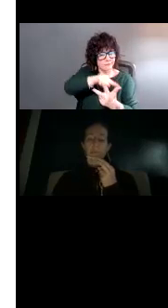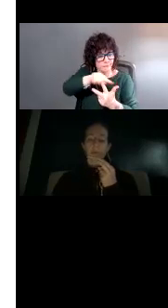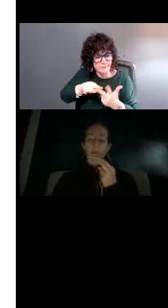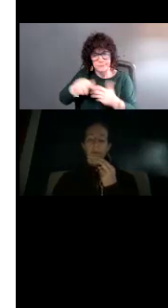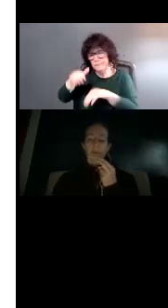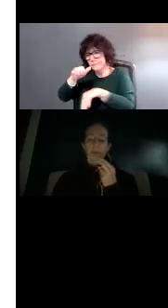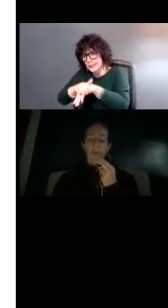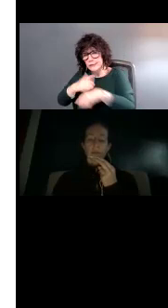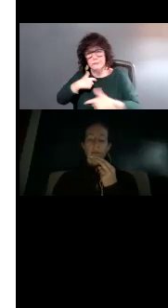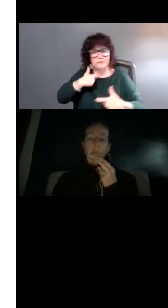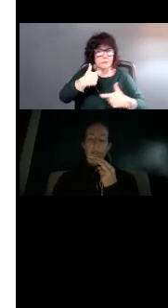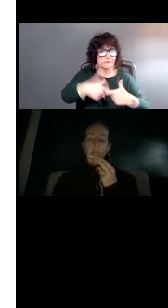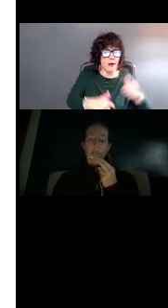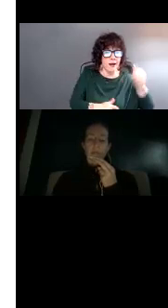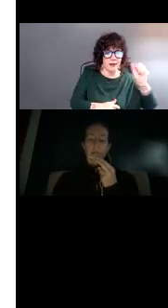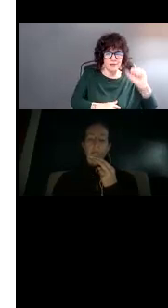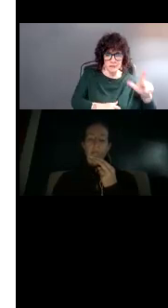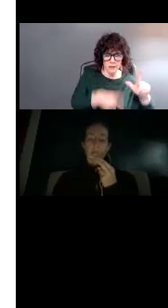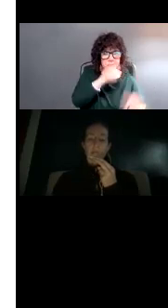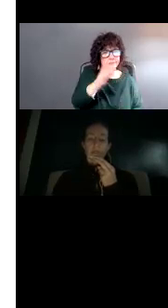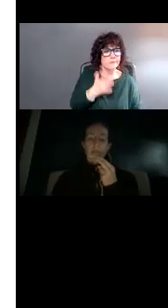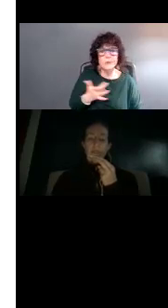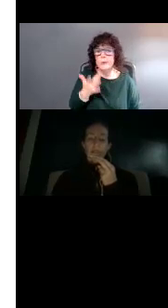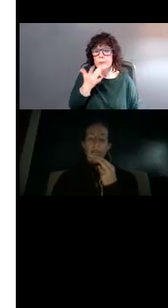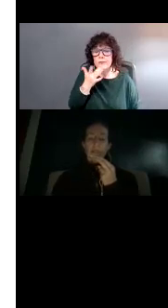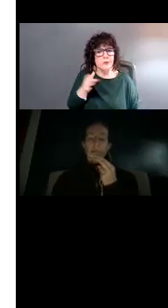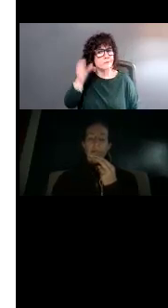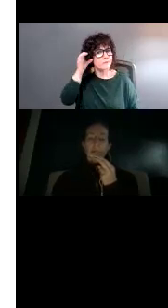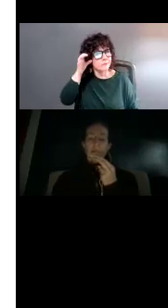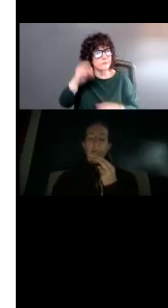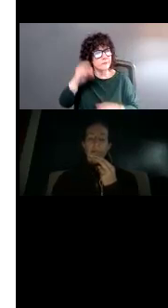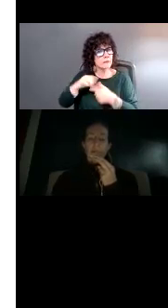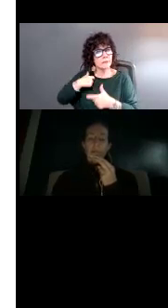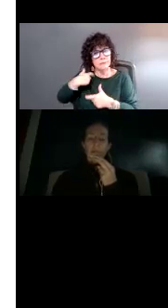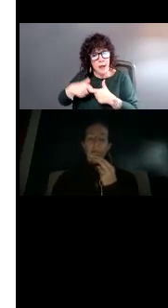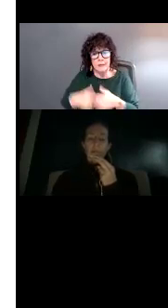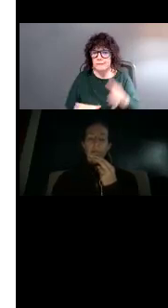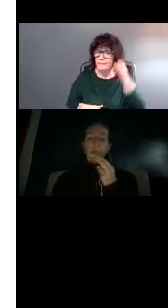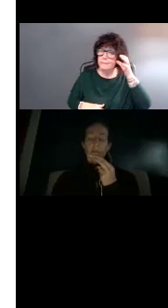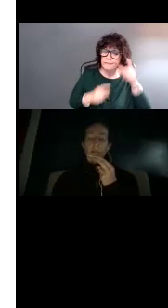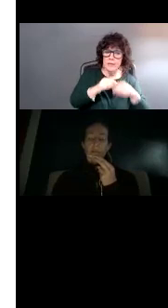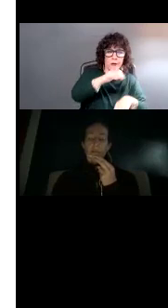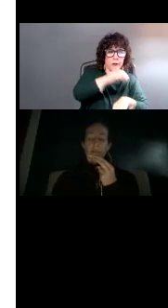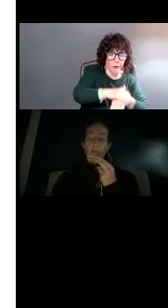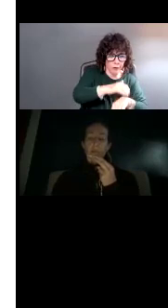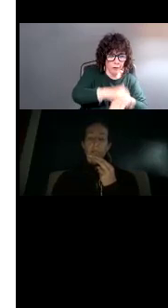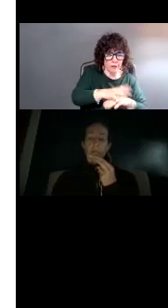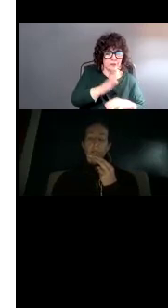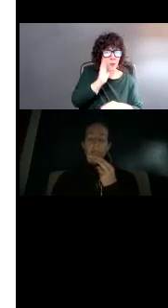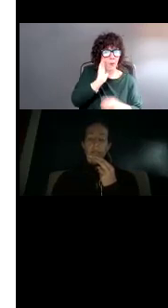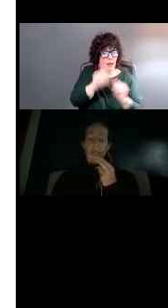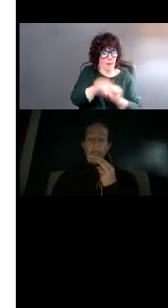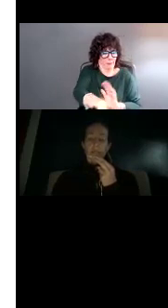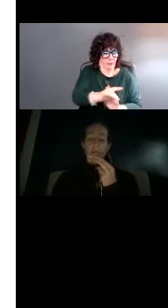channel in a couple moments as I explain. Estaremos usando la función de interpretación de Zoom que